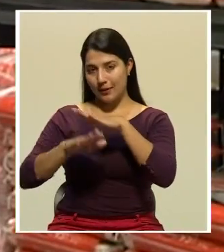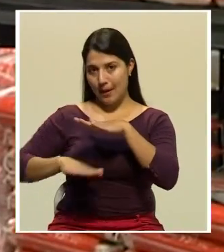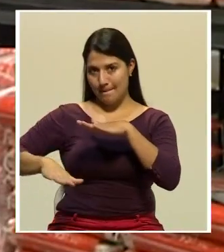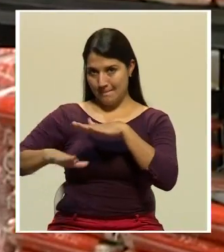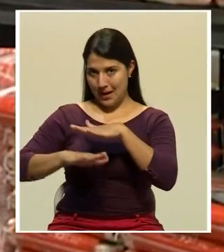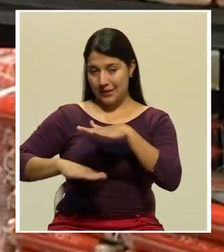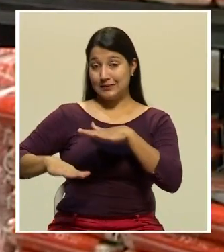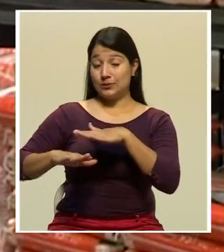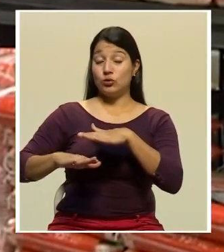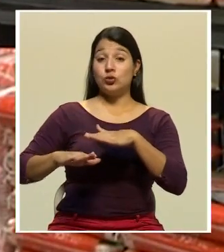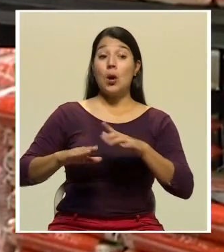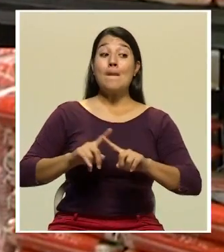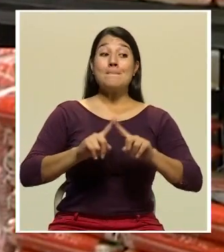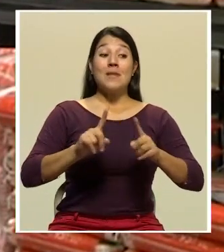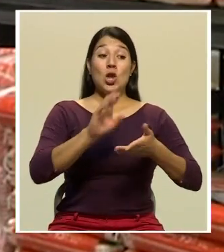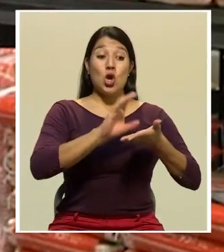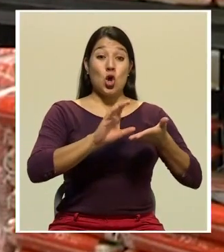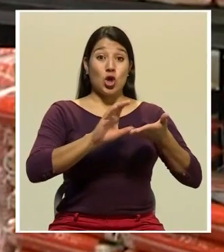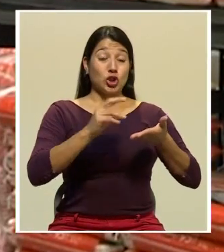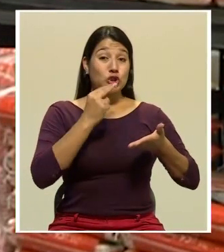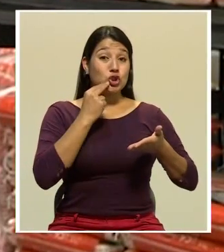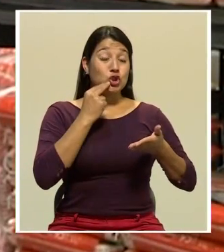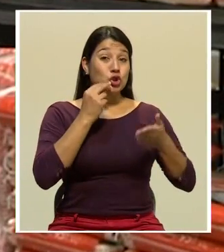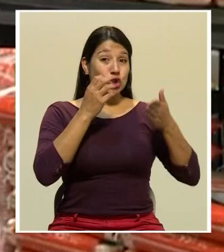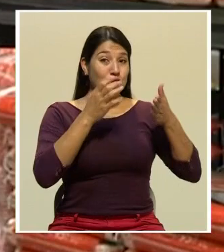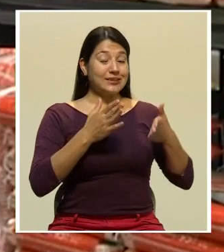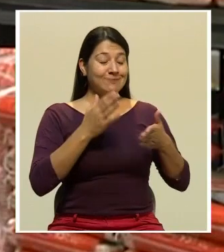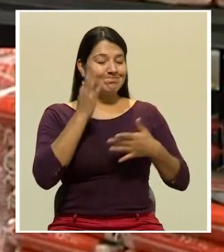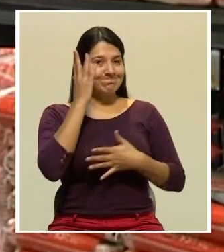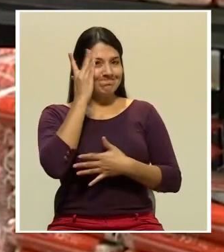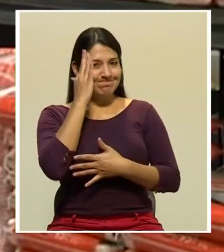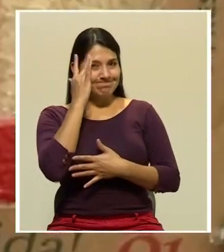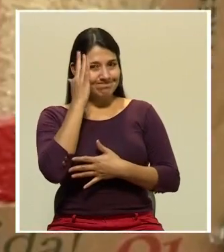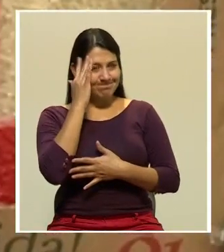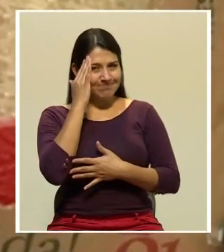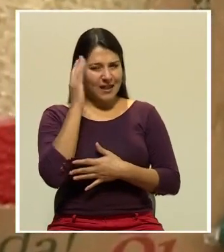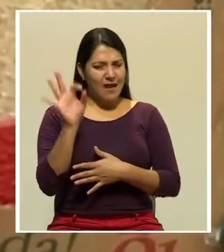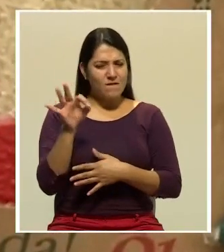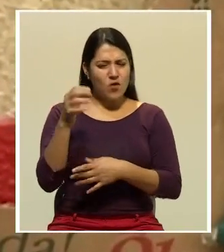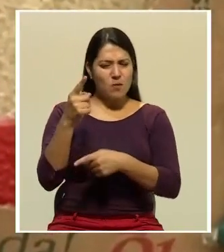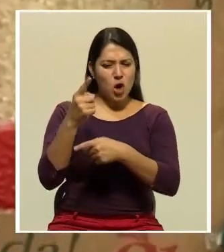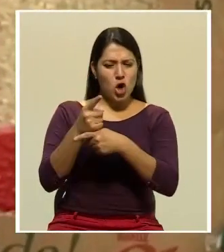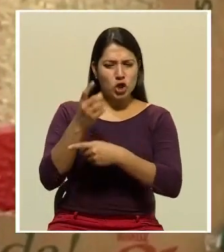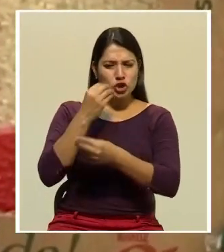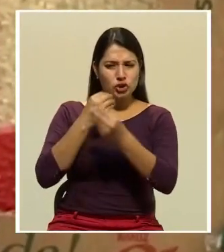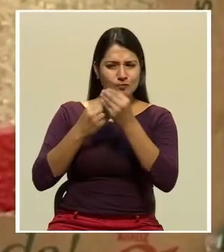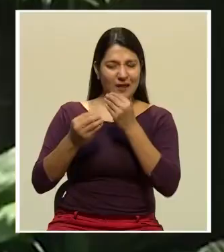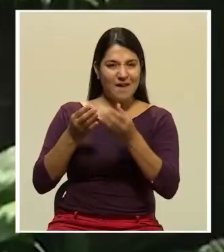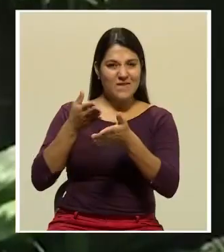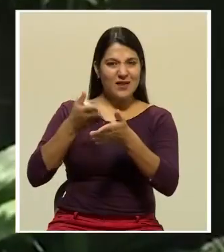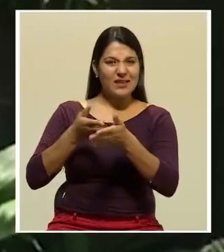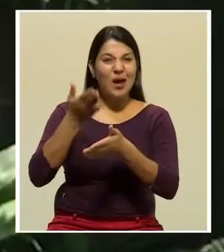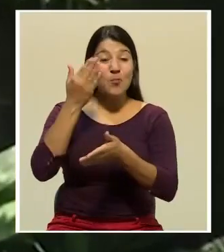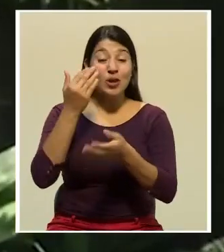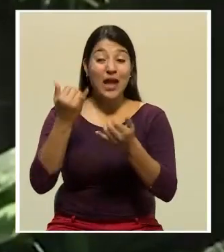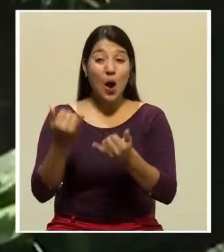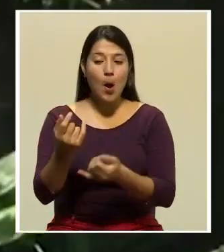el Colegio de Nutricionistas temen que la alimentación adecuada se vea afectada por un aumento de precios.